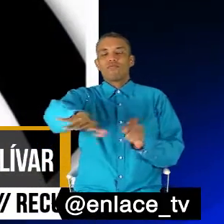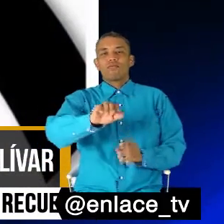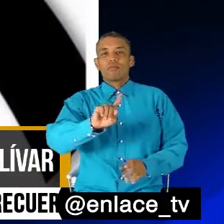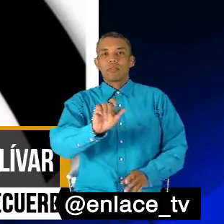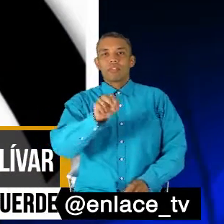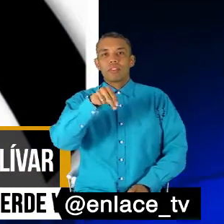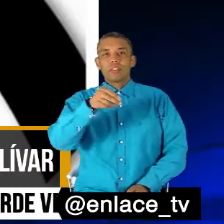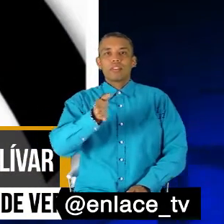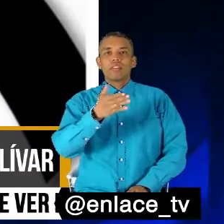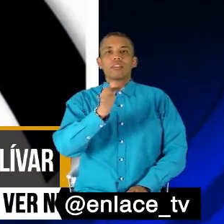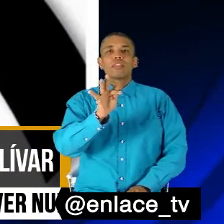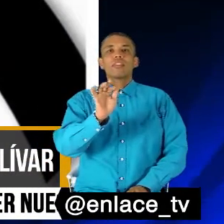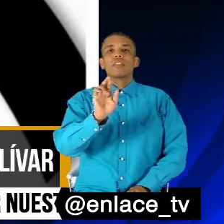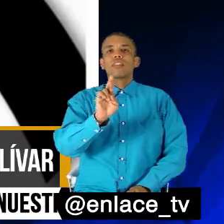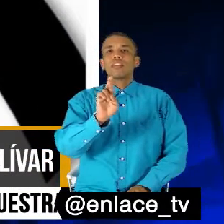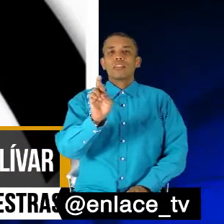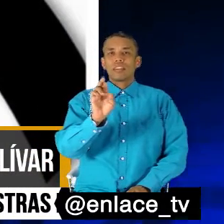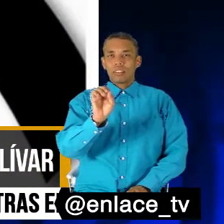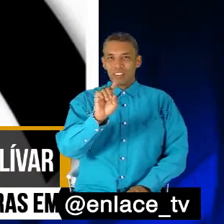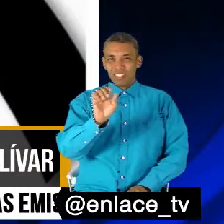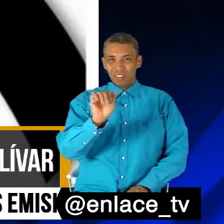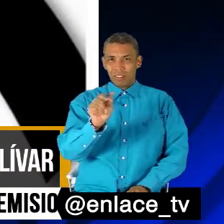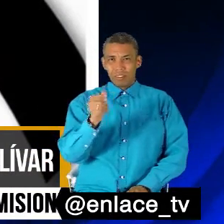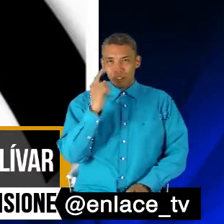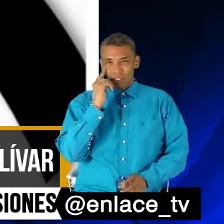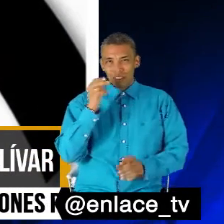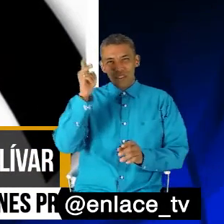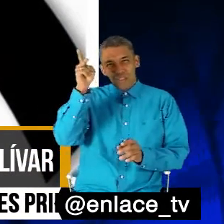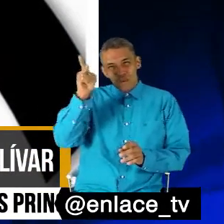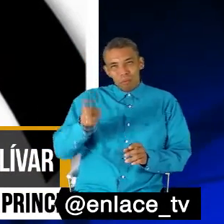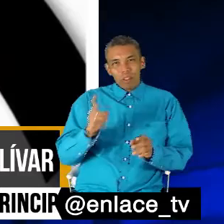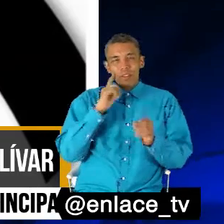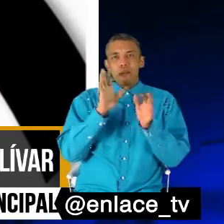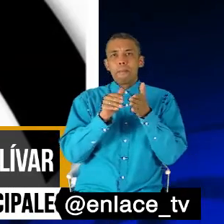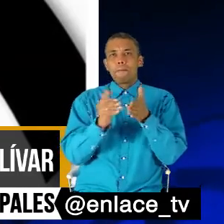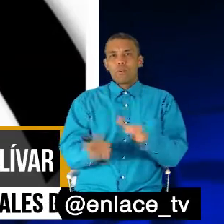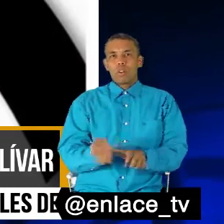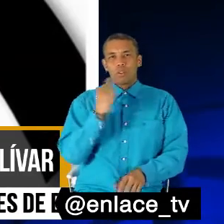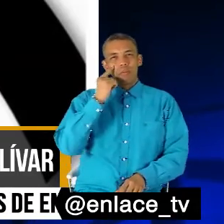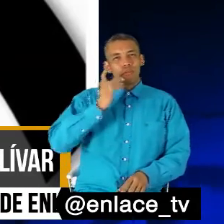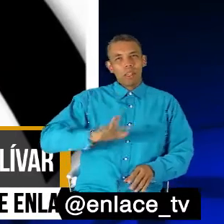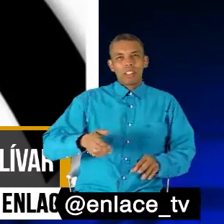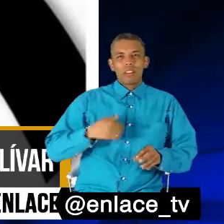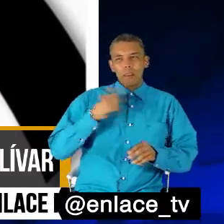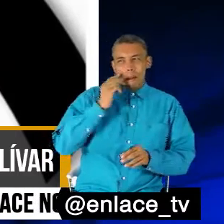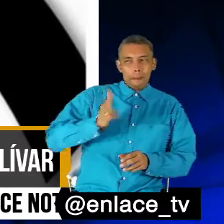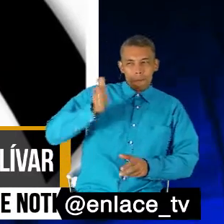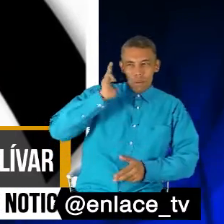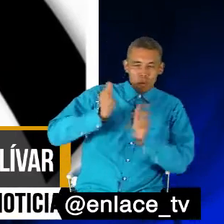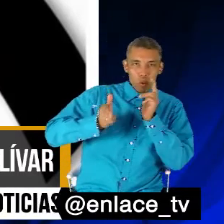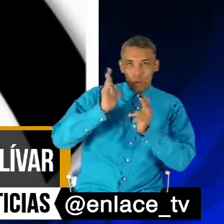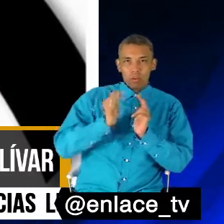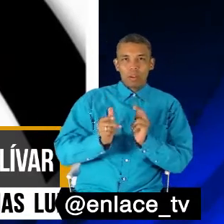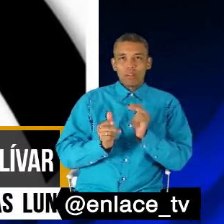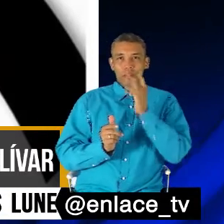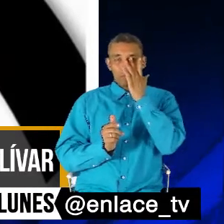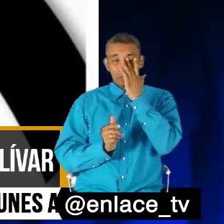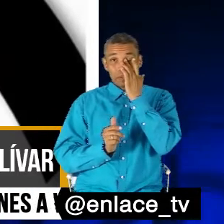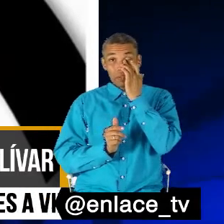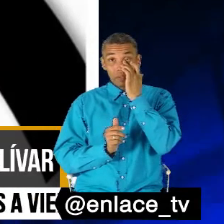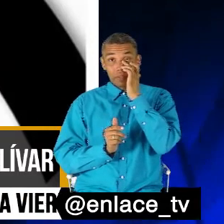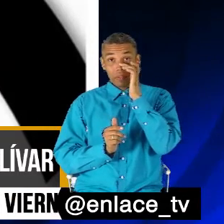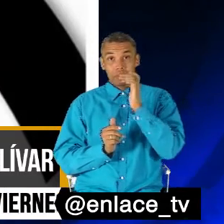un policía resultó muerto. Al parecer hubo diferencias entre los uniformados e intercambio de disparos en la estación de